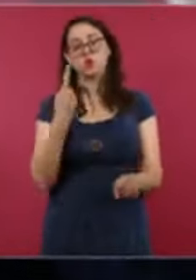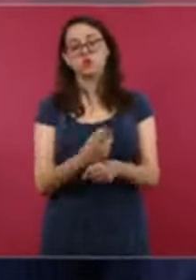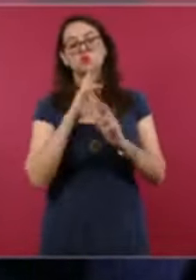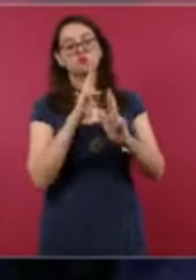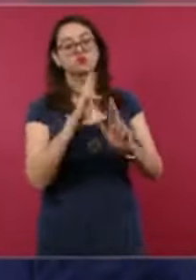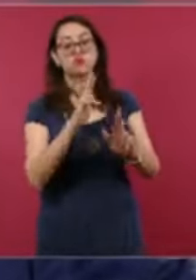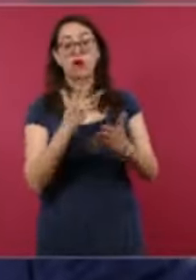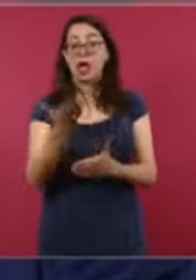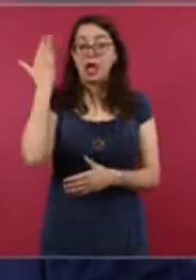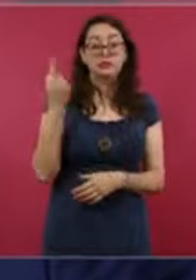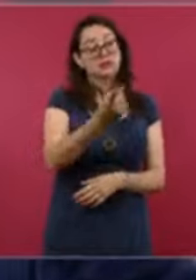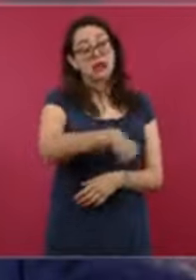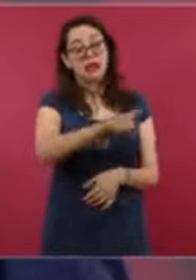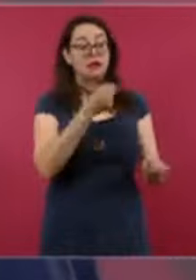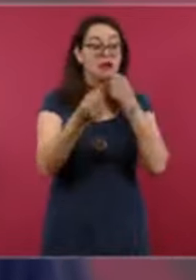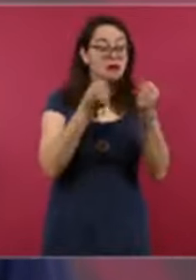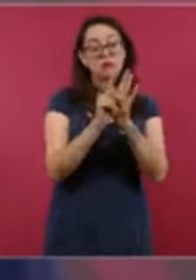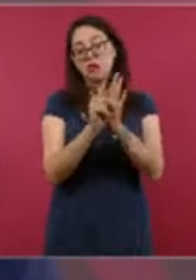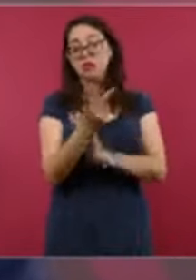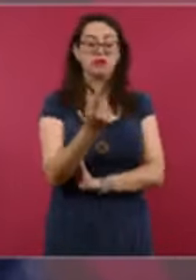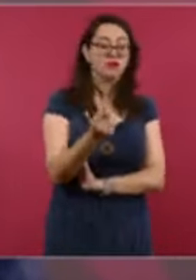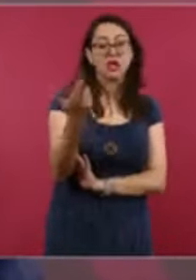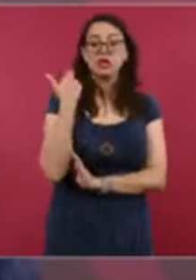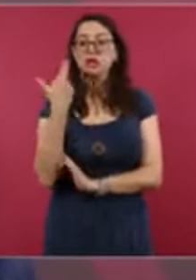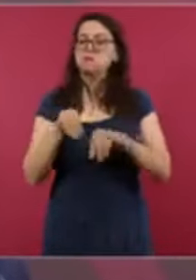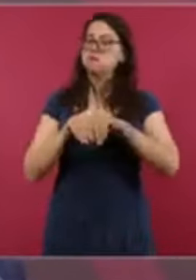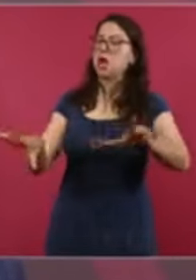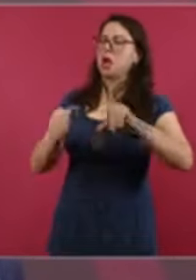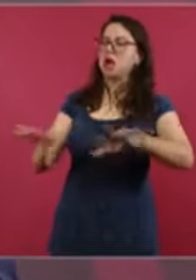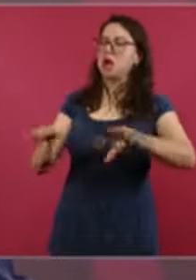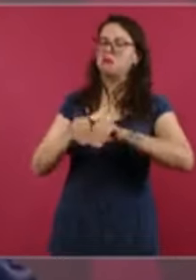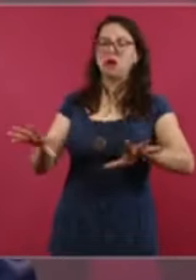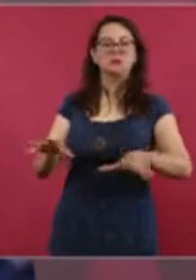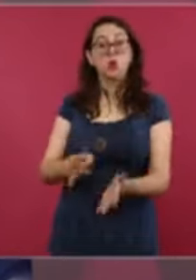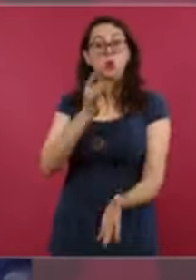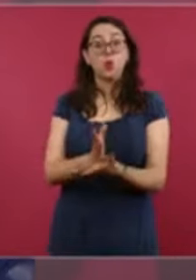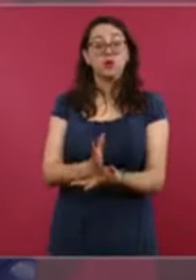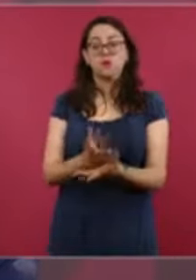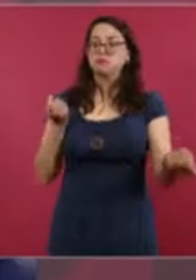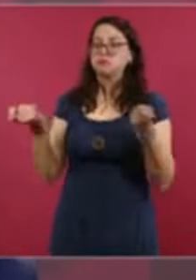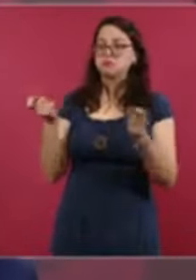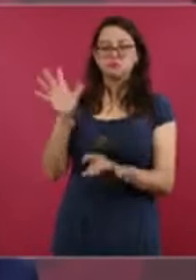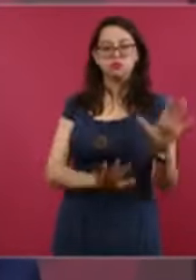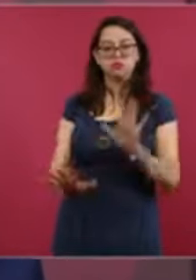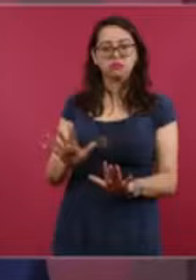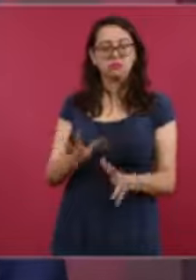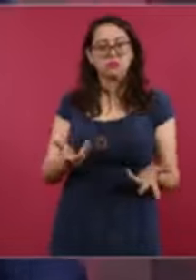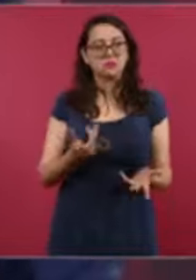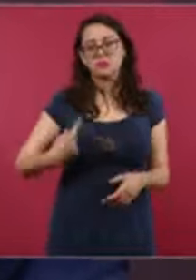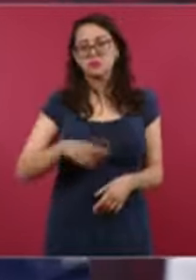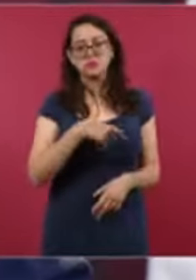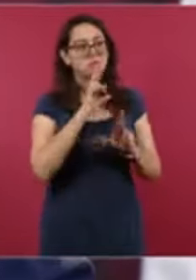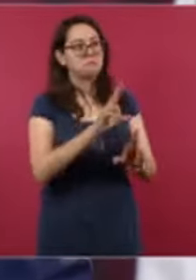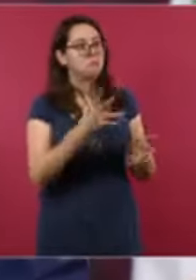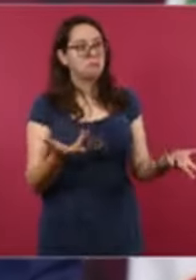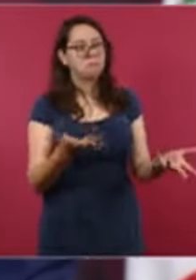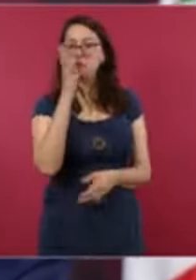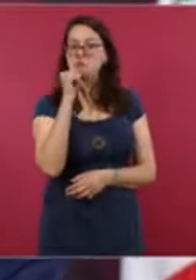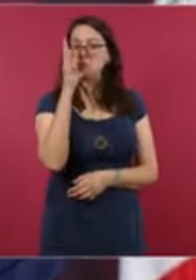ellos controlaban todo y manejaban a su antojo la información. Y ellos decidían